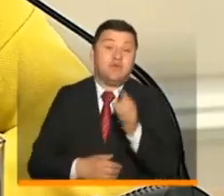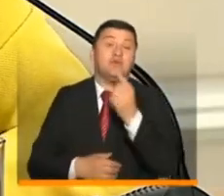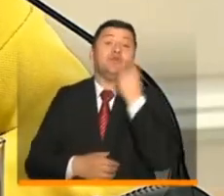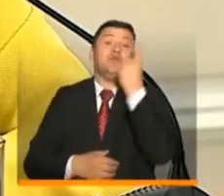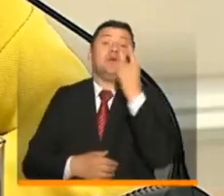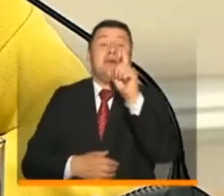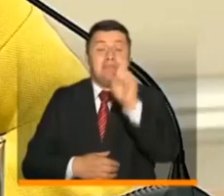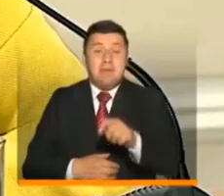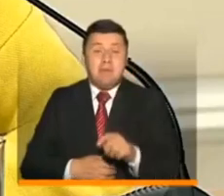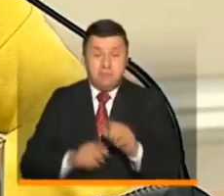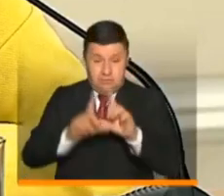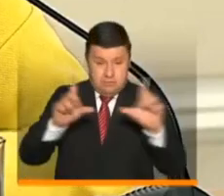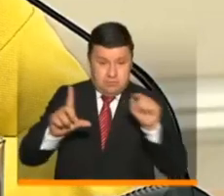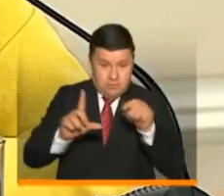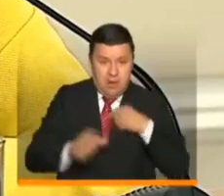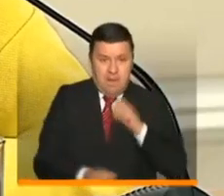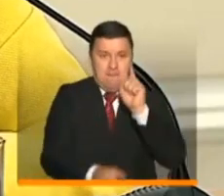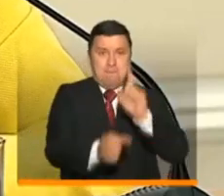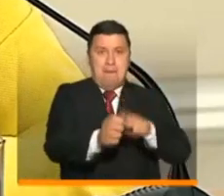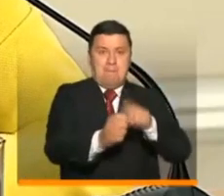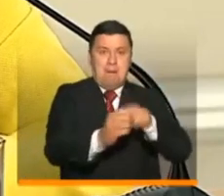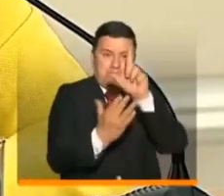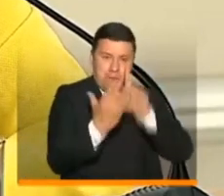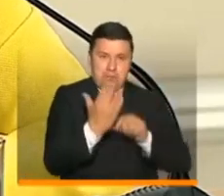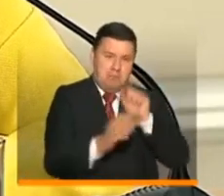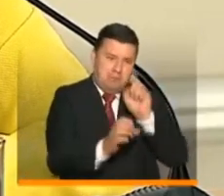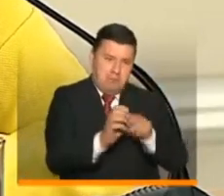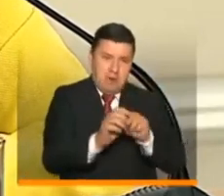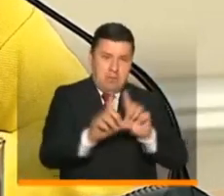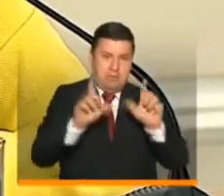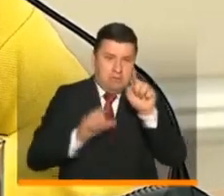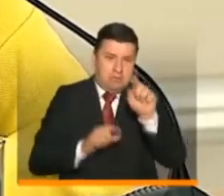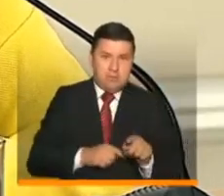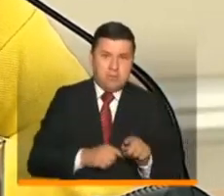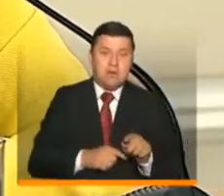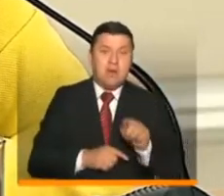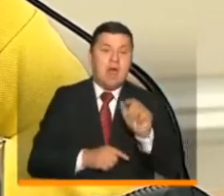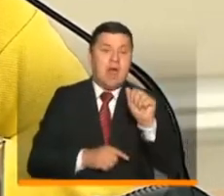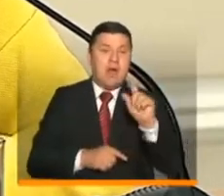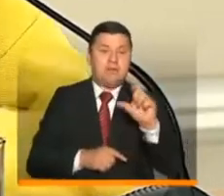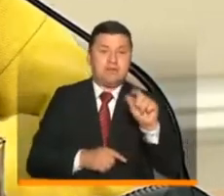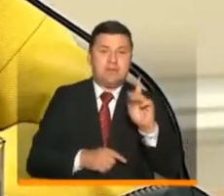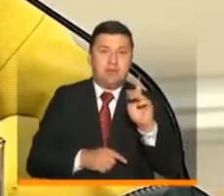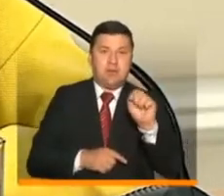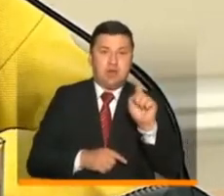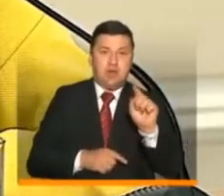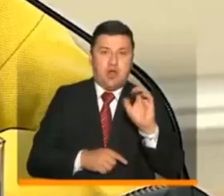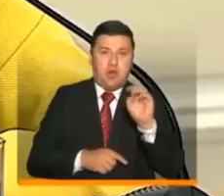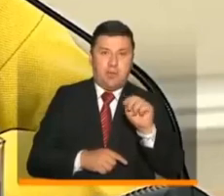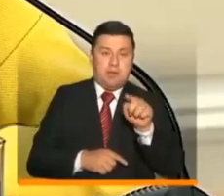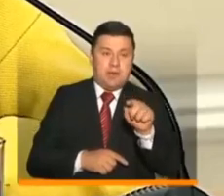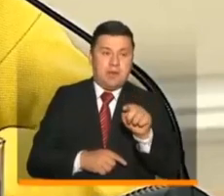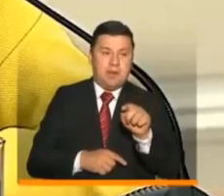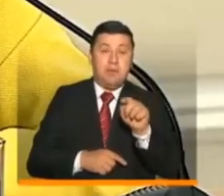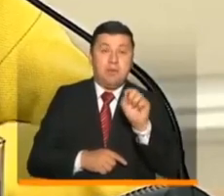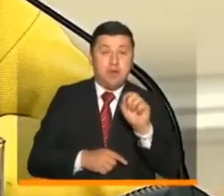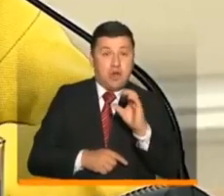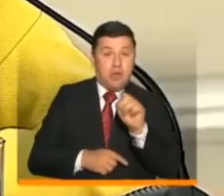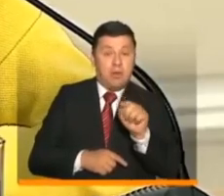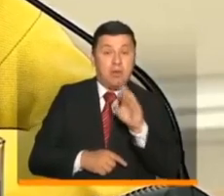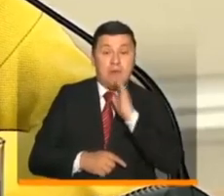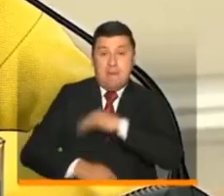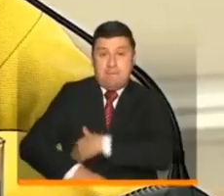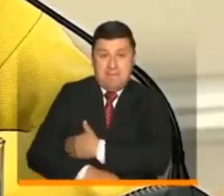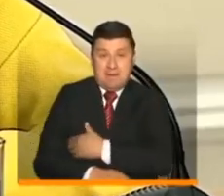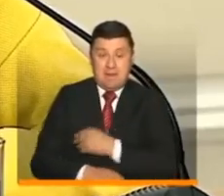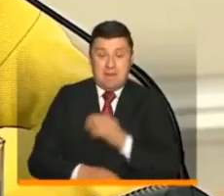se tienen que inscribir en esa plataforma de apps.co y con eso nosotros, desde el